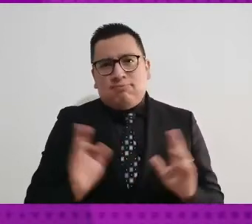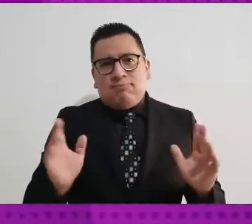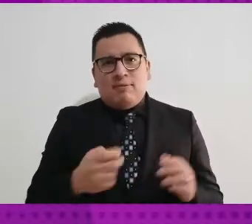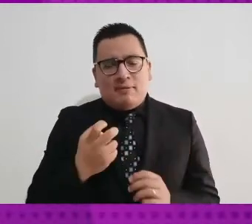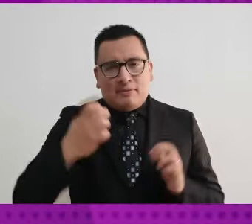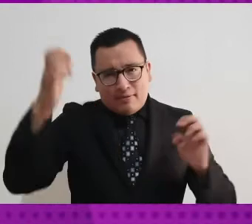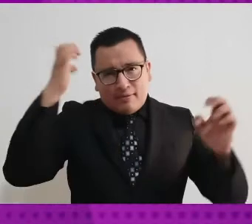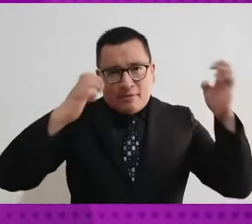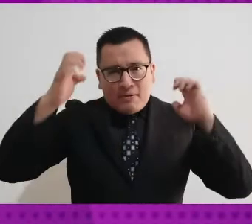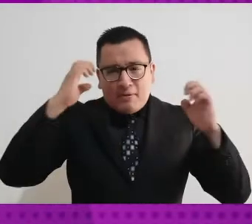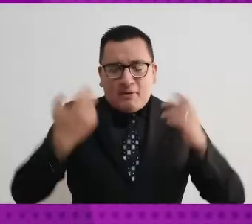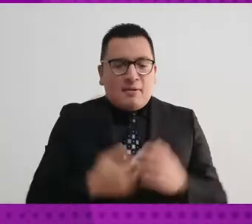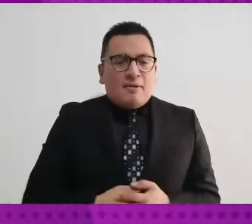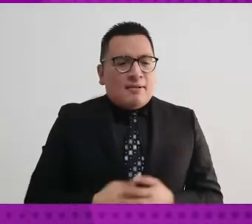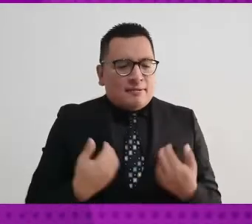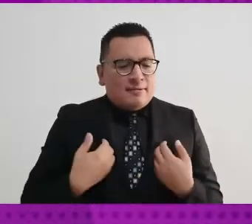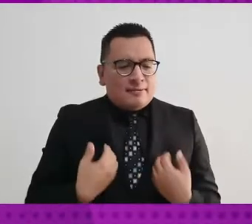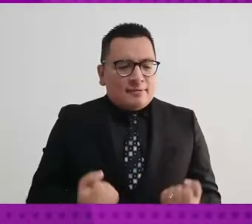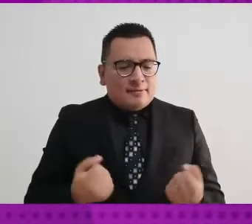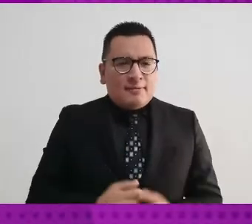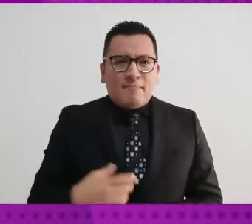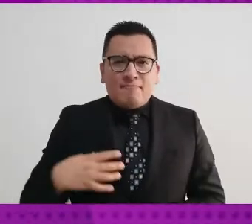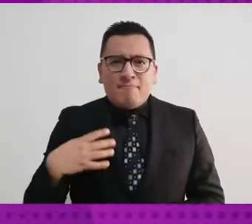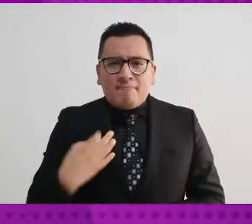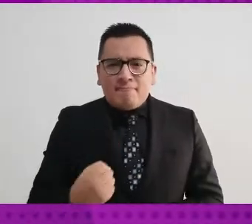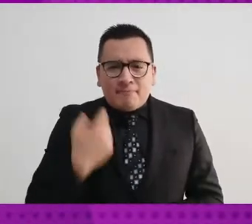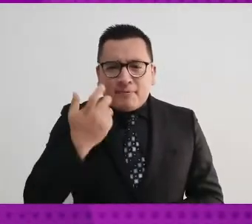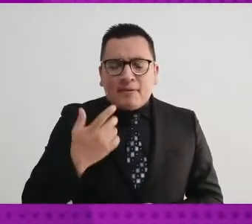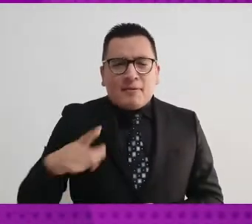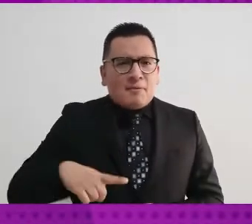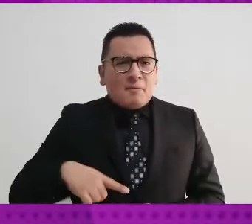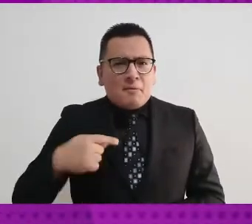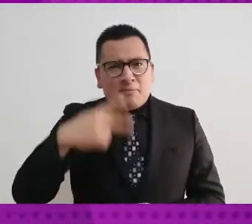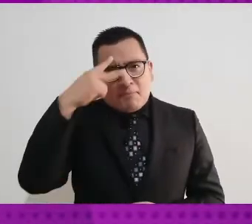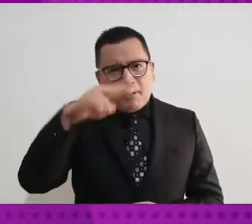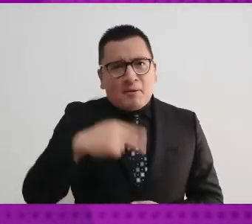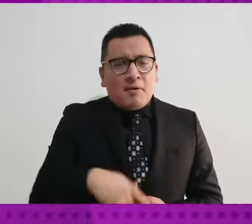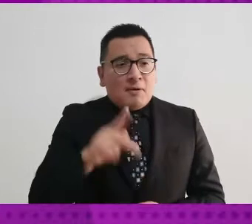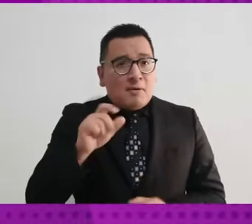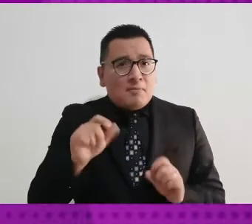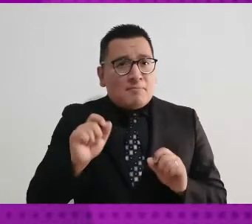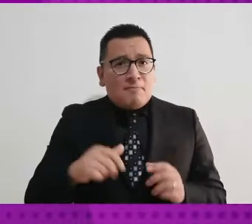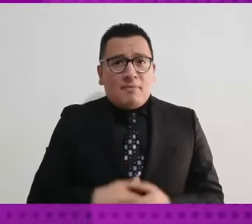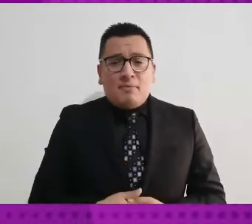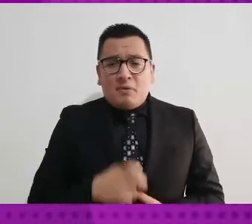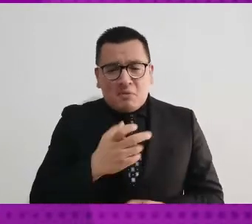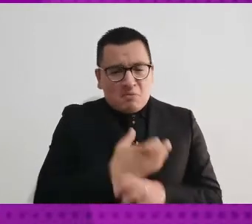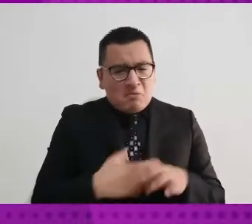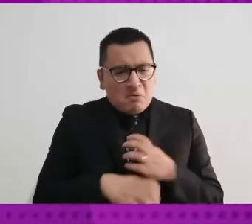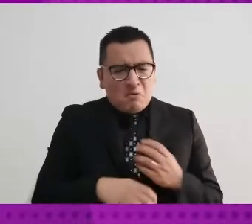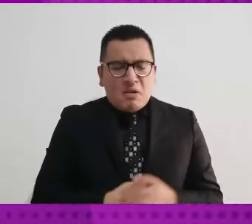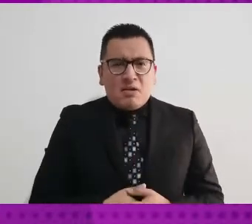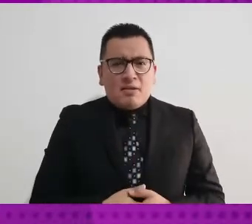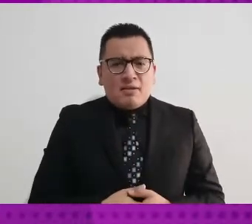una exposición que refleja, bueno, la lucha por la democracia en México, y también estos